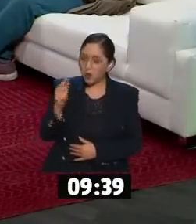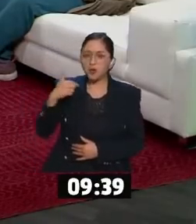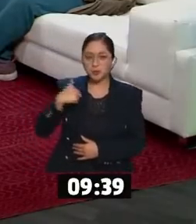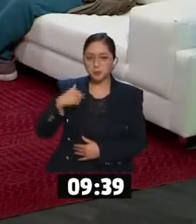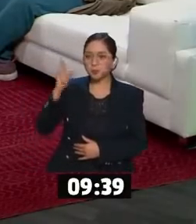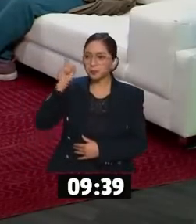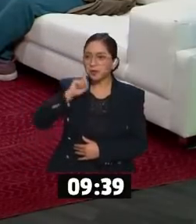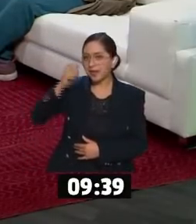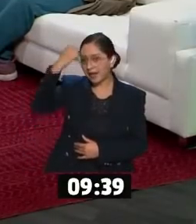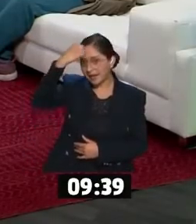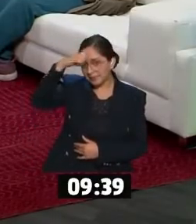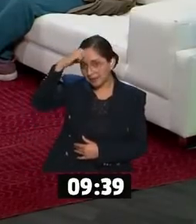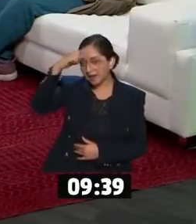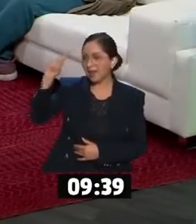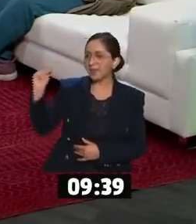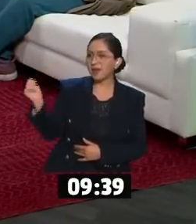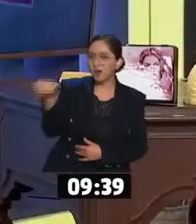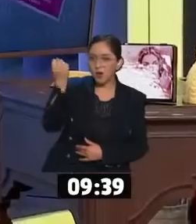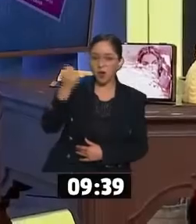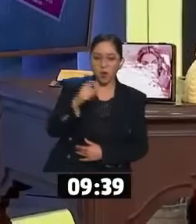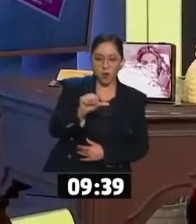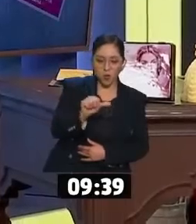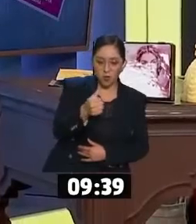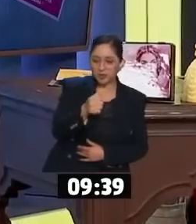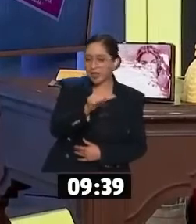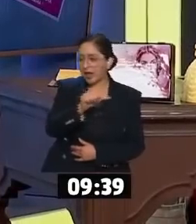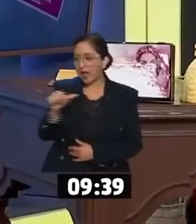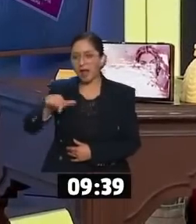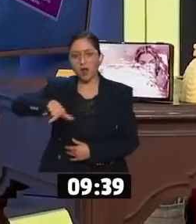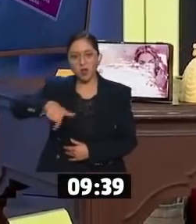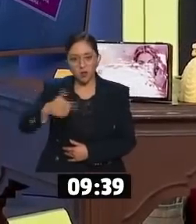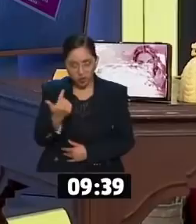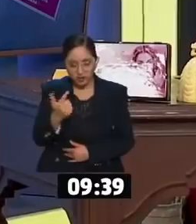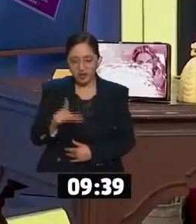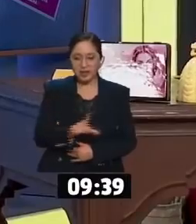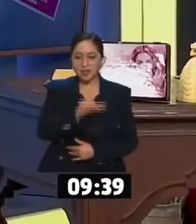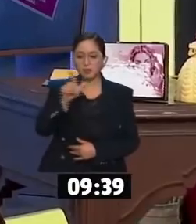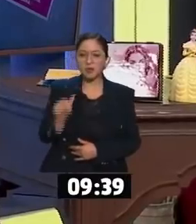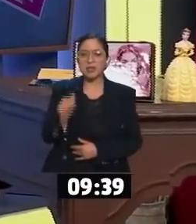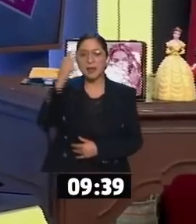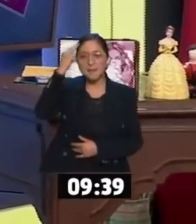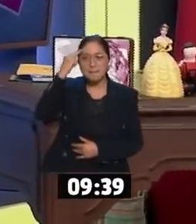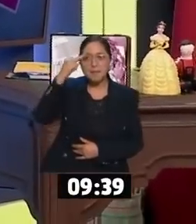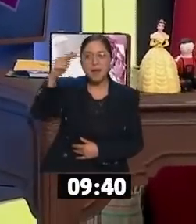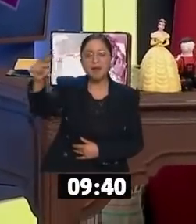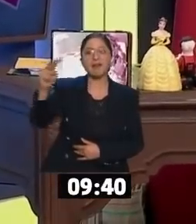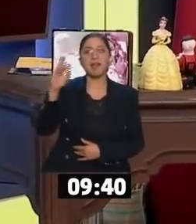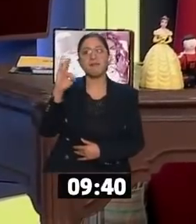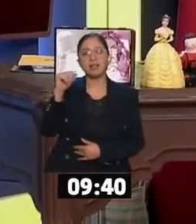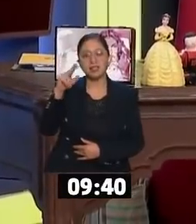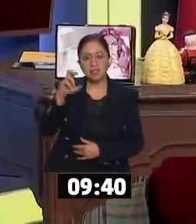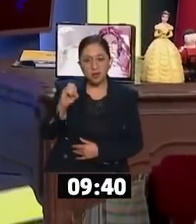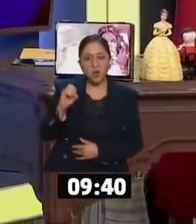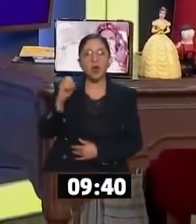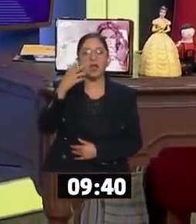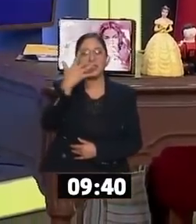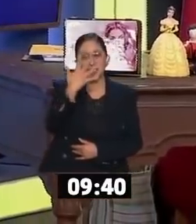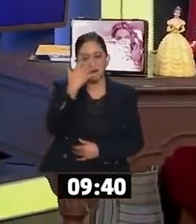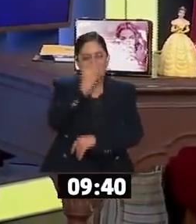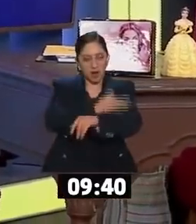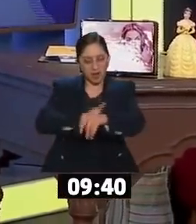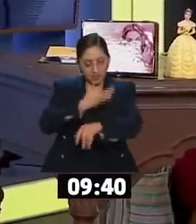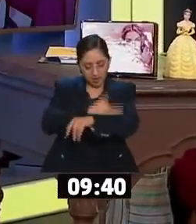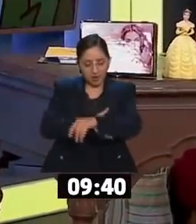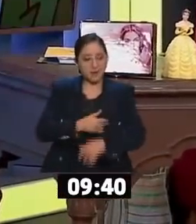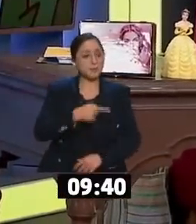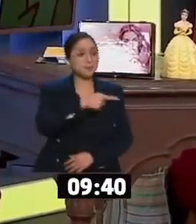12. Y luego hay una cosa que se llama el viaje fantástico a las 5 de la tarde, que hay como merda. Todos se meten peyote y los viejitos. No, cállese,